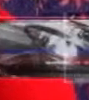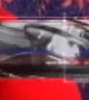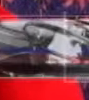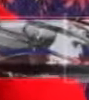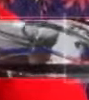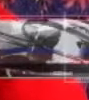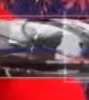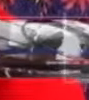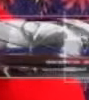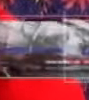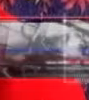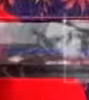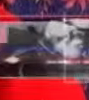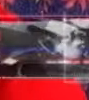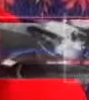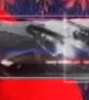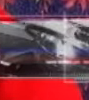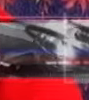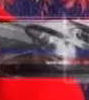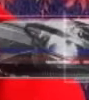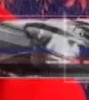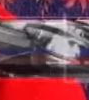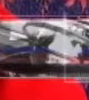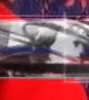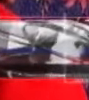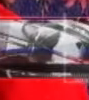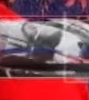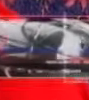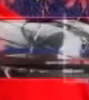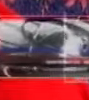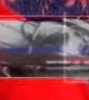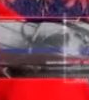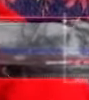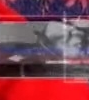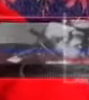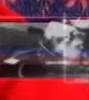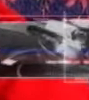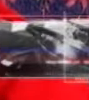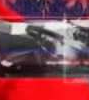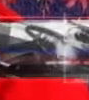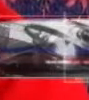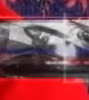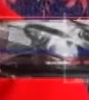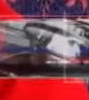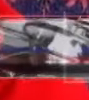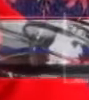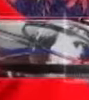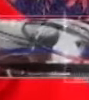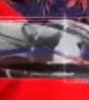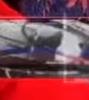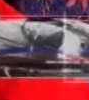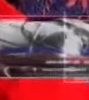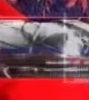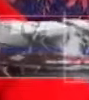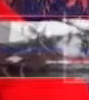que lo mejor era que estuvieras con tu familia, es que ahora nosotros estamos aquí. Es un trabajo integral el que hicimos, trabajamos